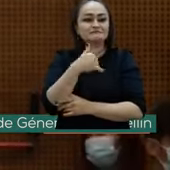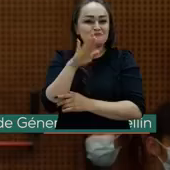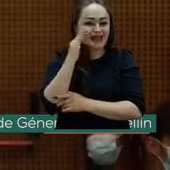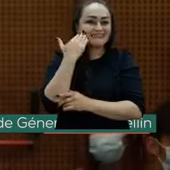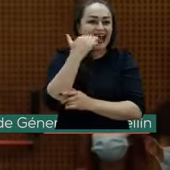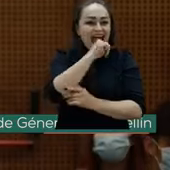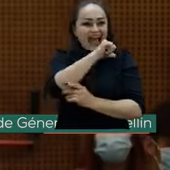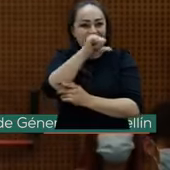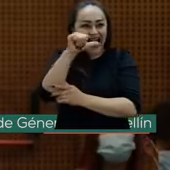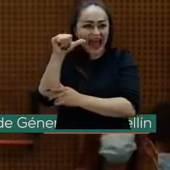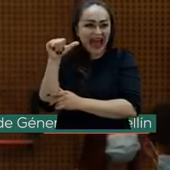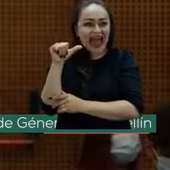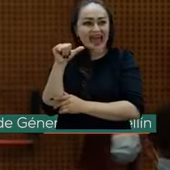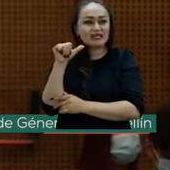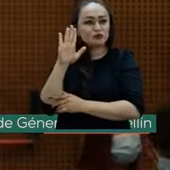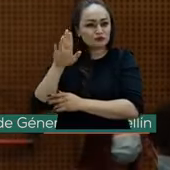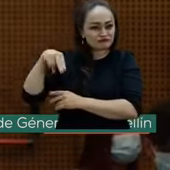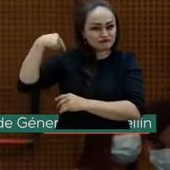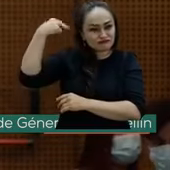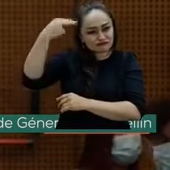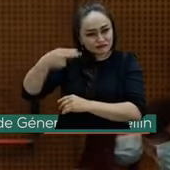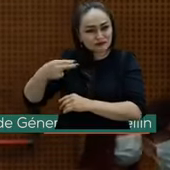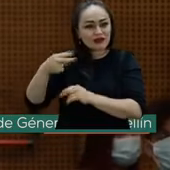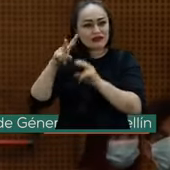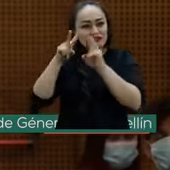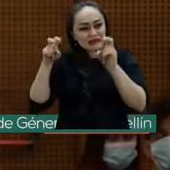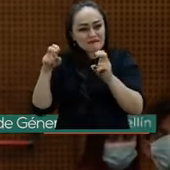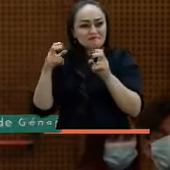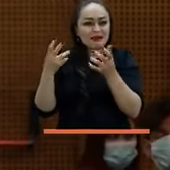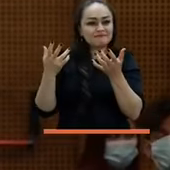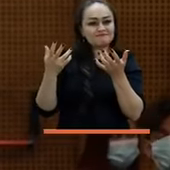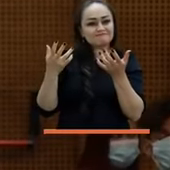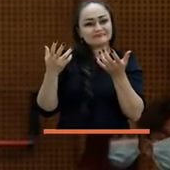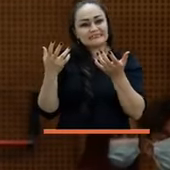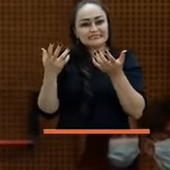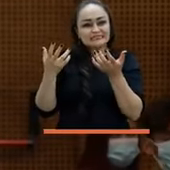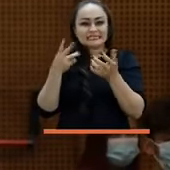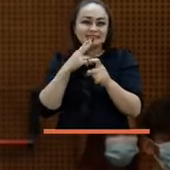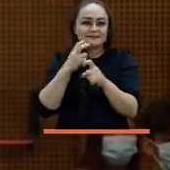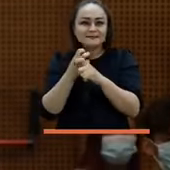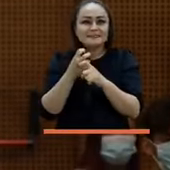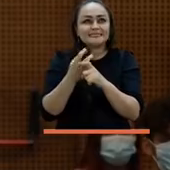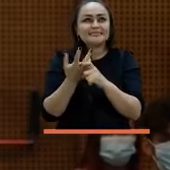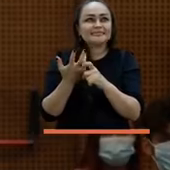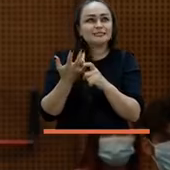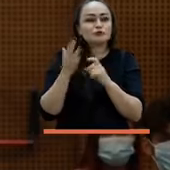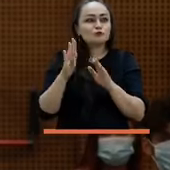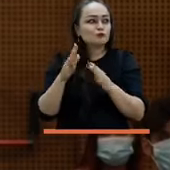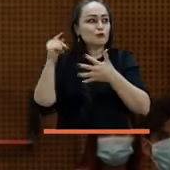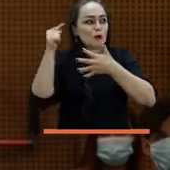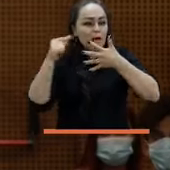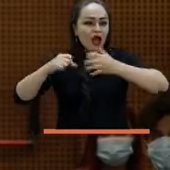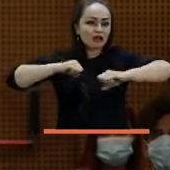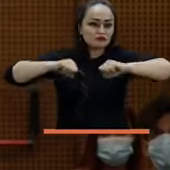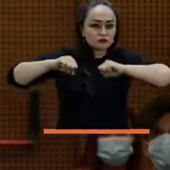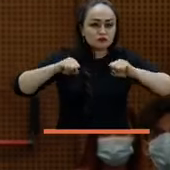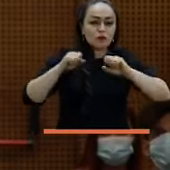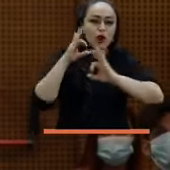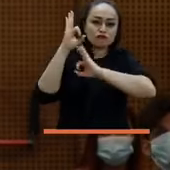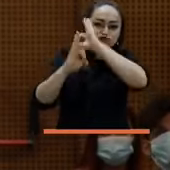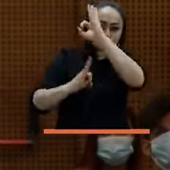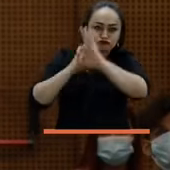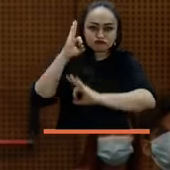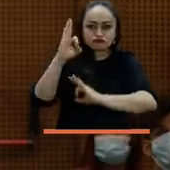que históricamente digamos bajo la lógica del cuidado no ha sido posible que tengan unas acciones protectoras que